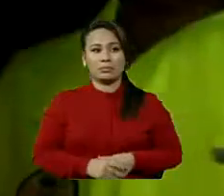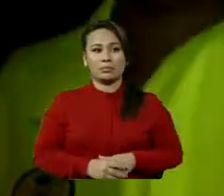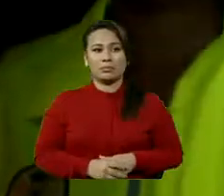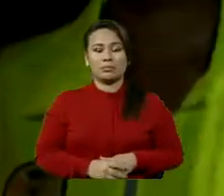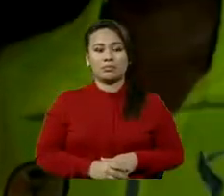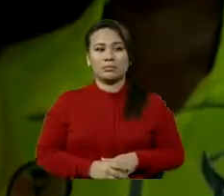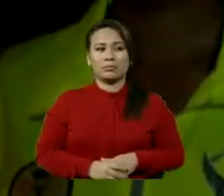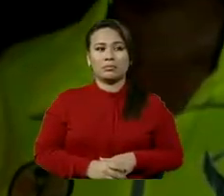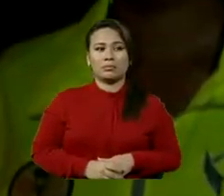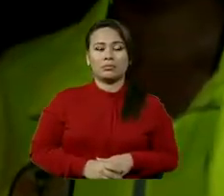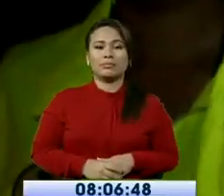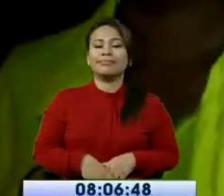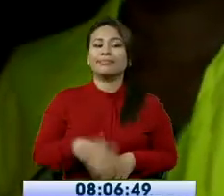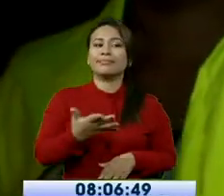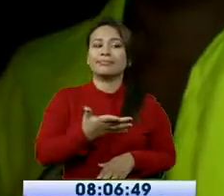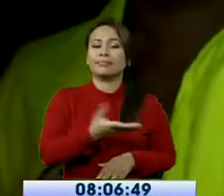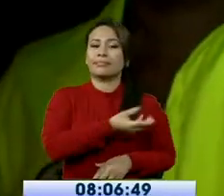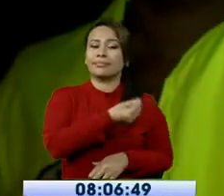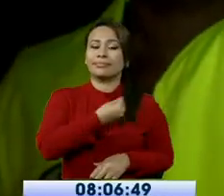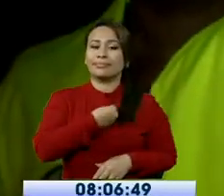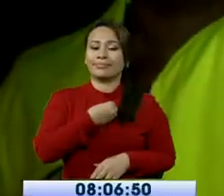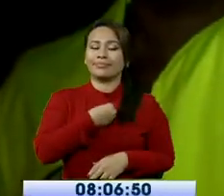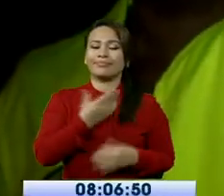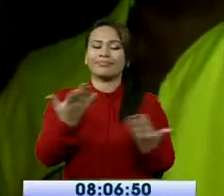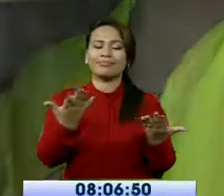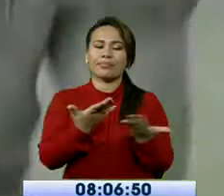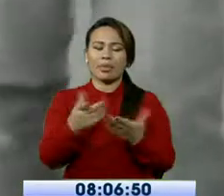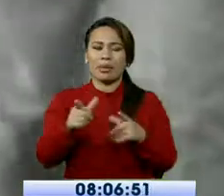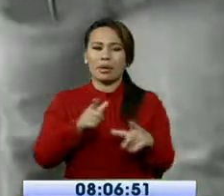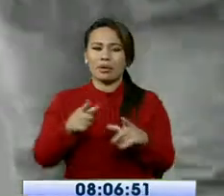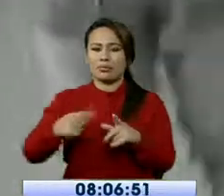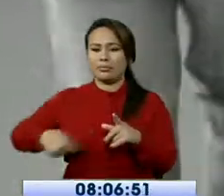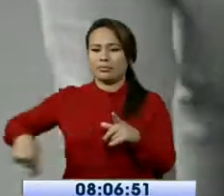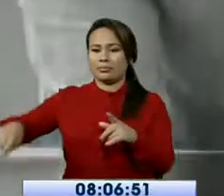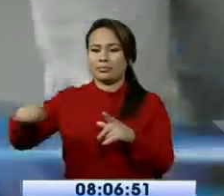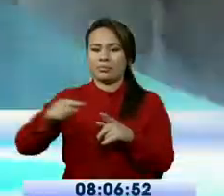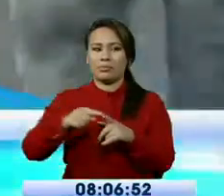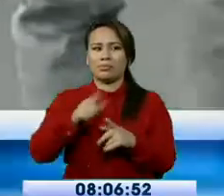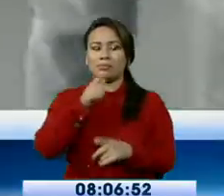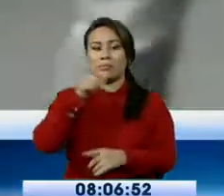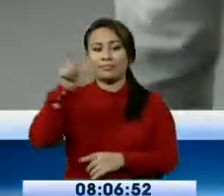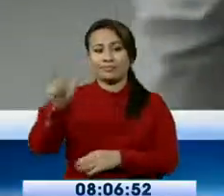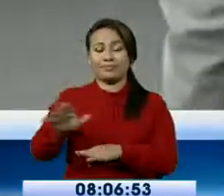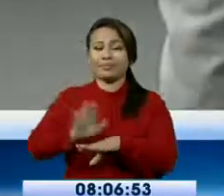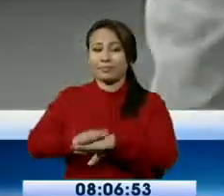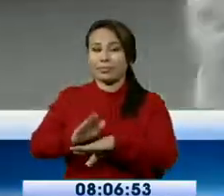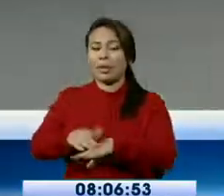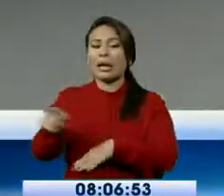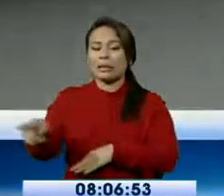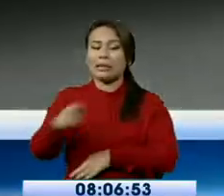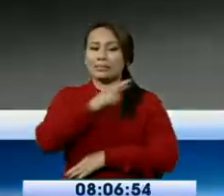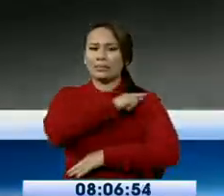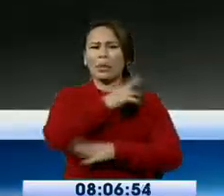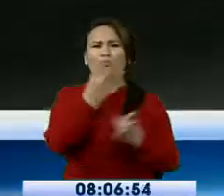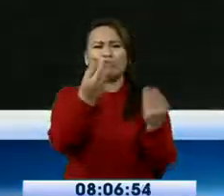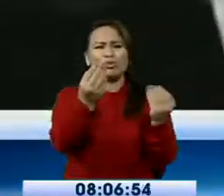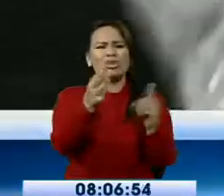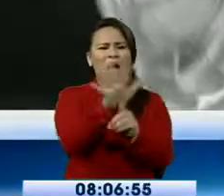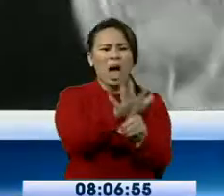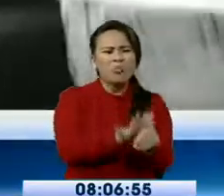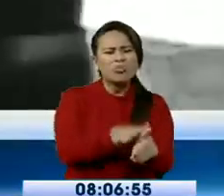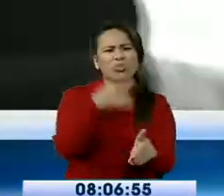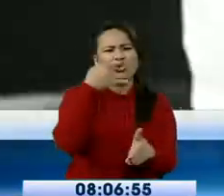Tenía una orden de detención en su contra por el delito de violación. Alias Colombia está acusado de ser el presunto responsable de varias agresiones